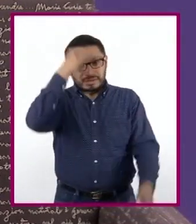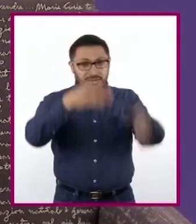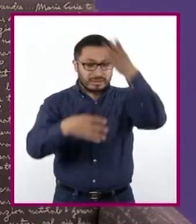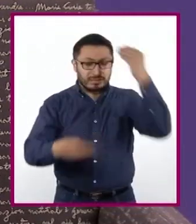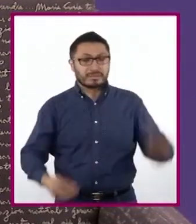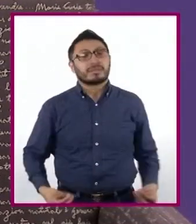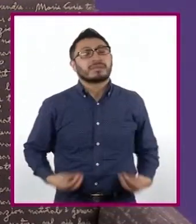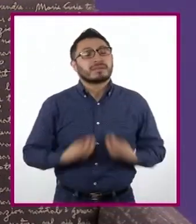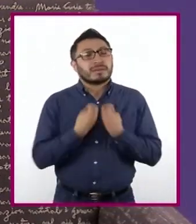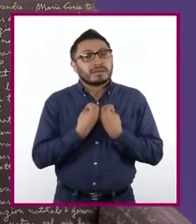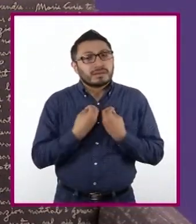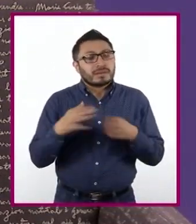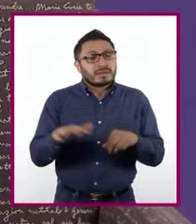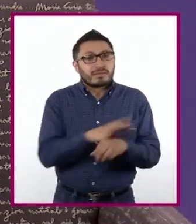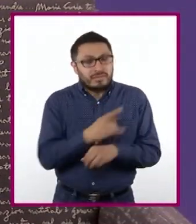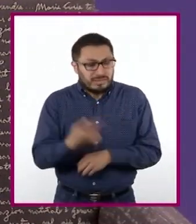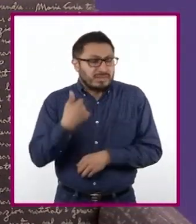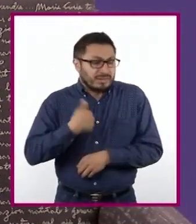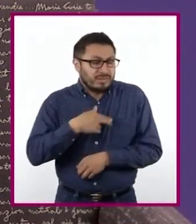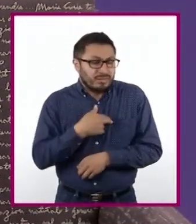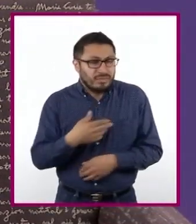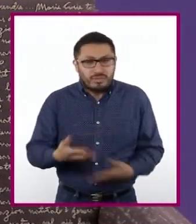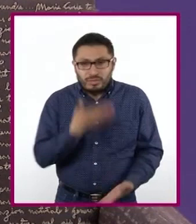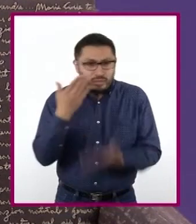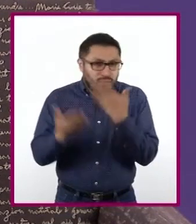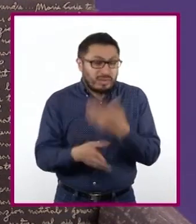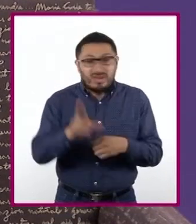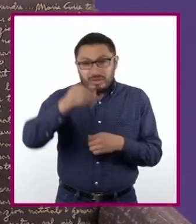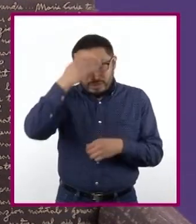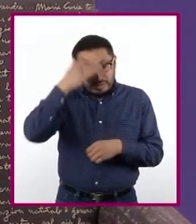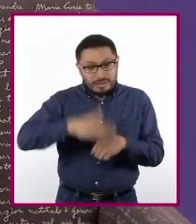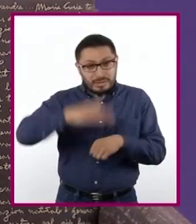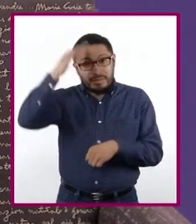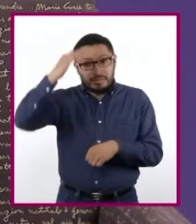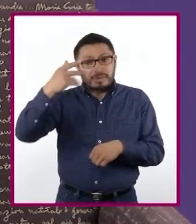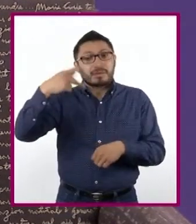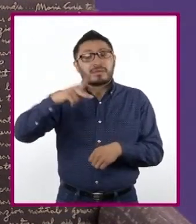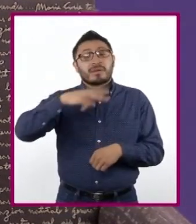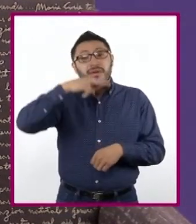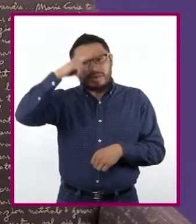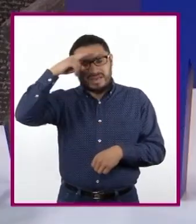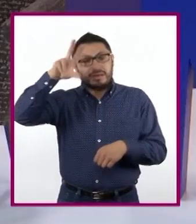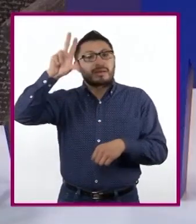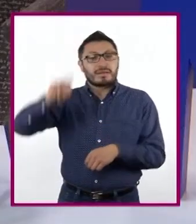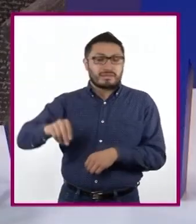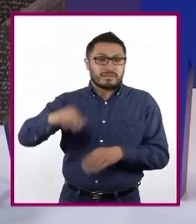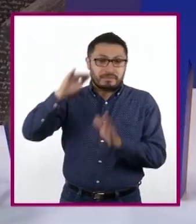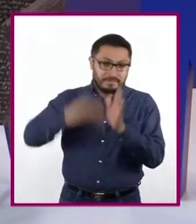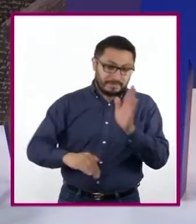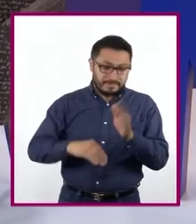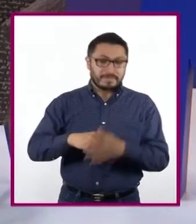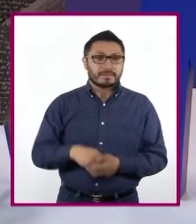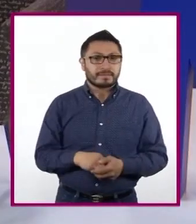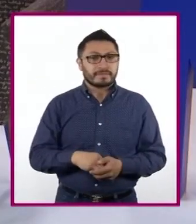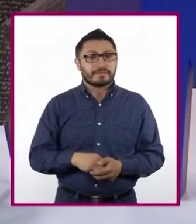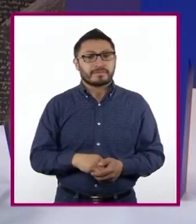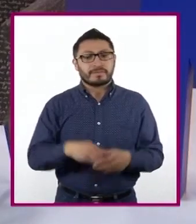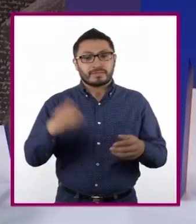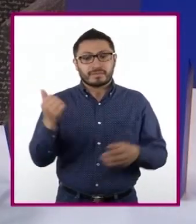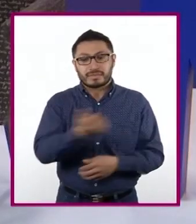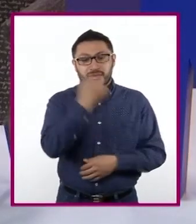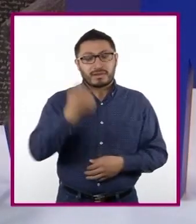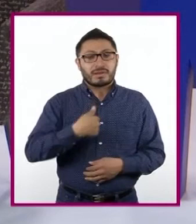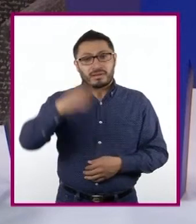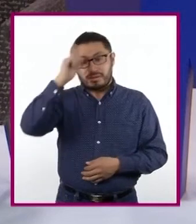vida, ya que uno estudia no para saber más, sino para ignorar menos. A los estudiantes les